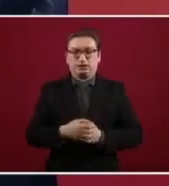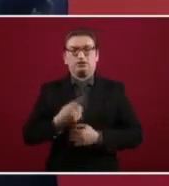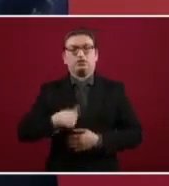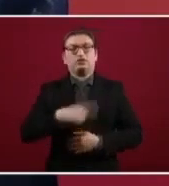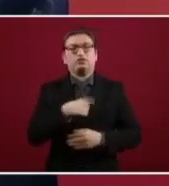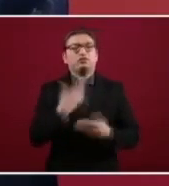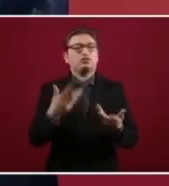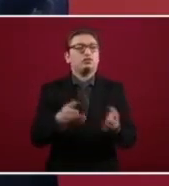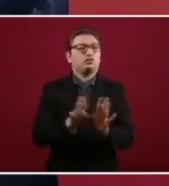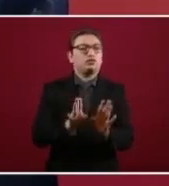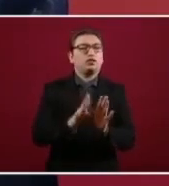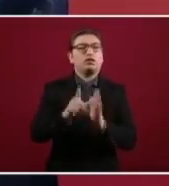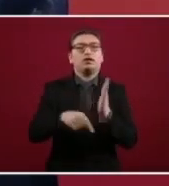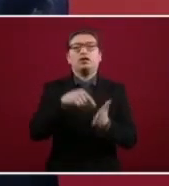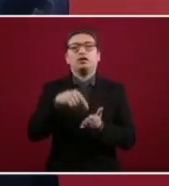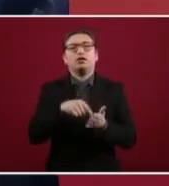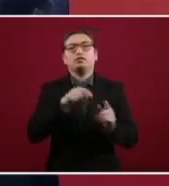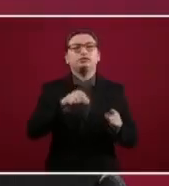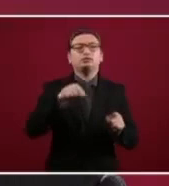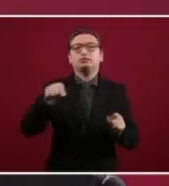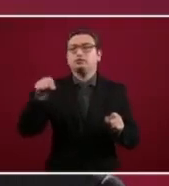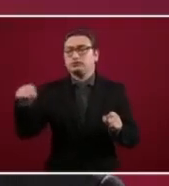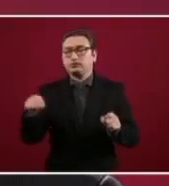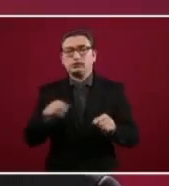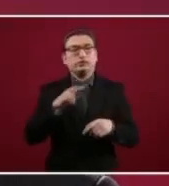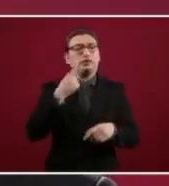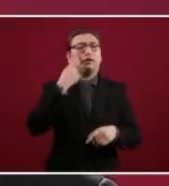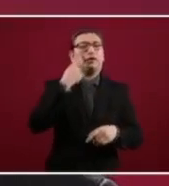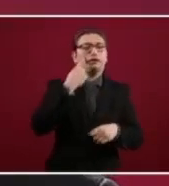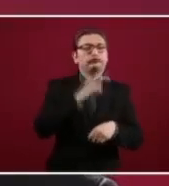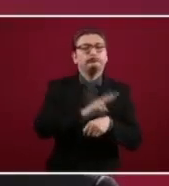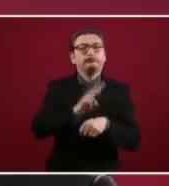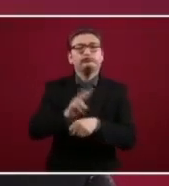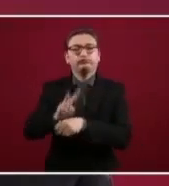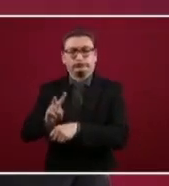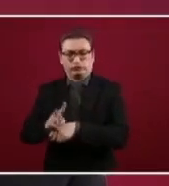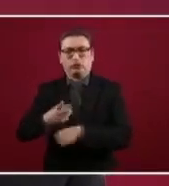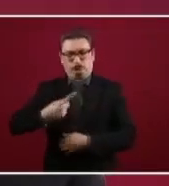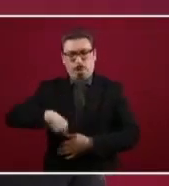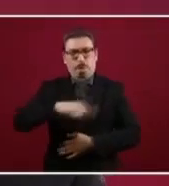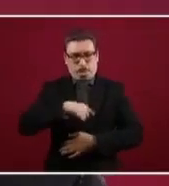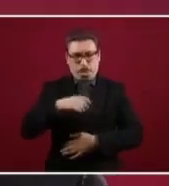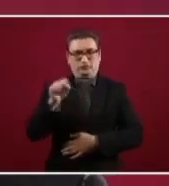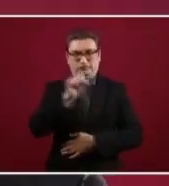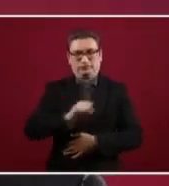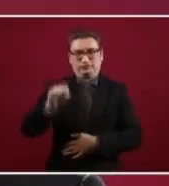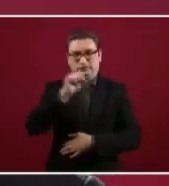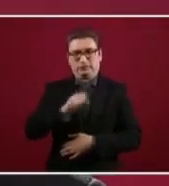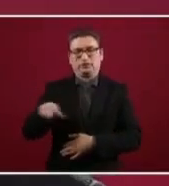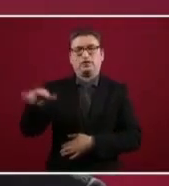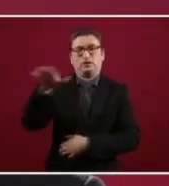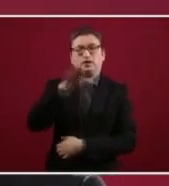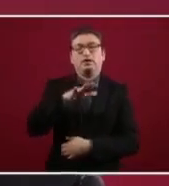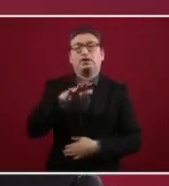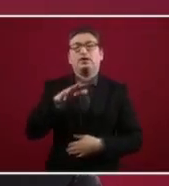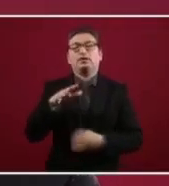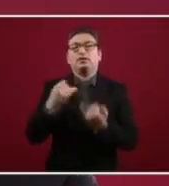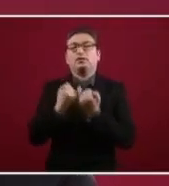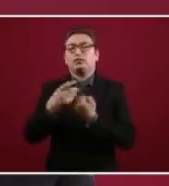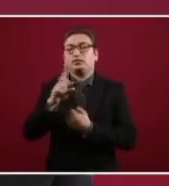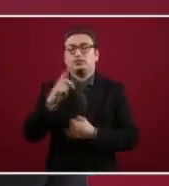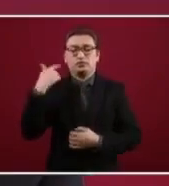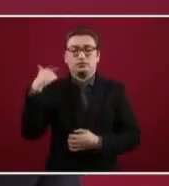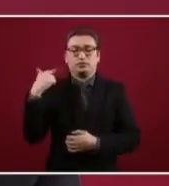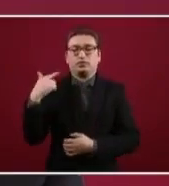sitio cómo se desarrollan los estos eventos y vamos a estar el sábado en la ciudad de mérida el domingo en guadalajara